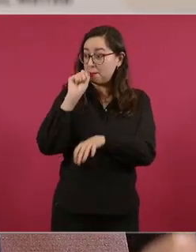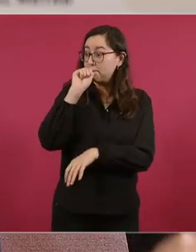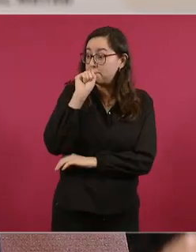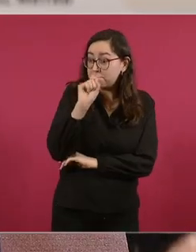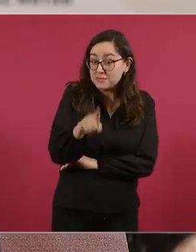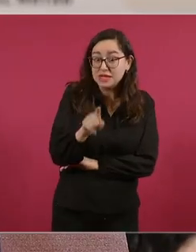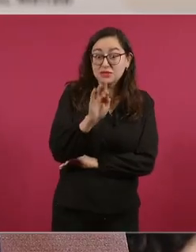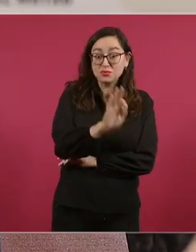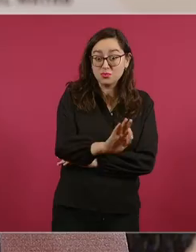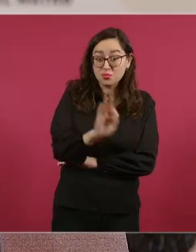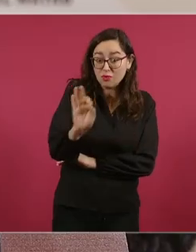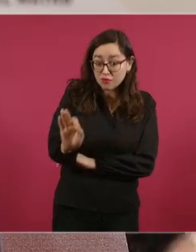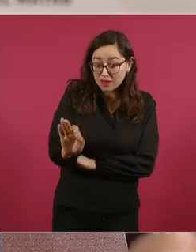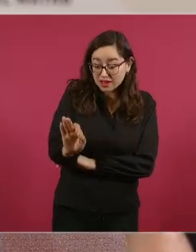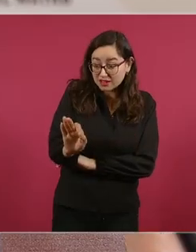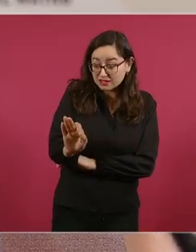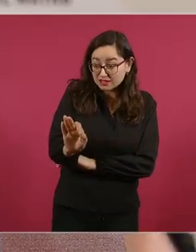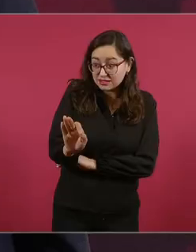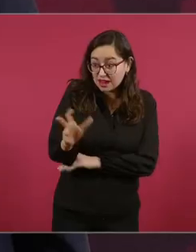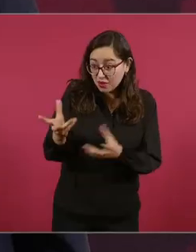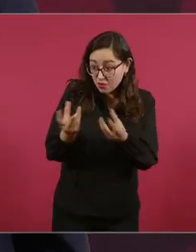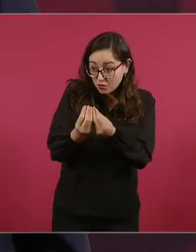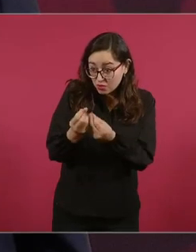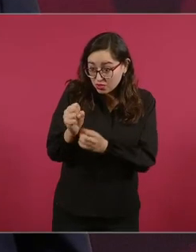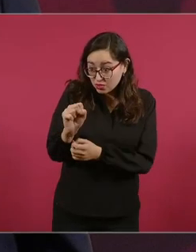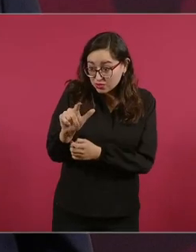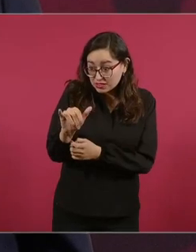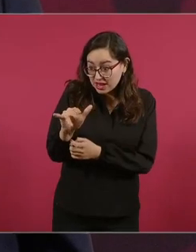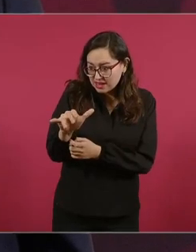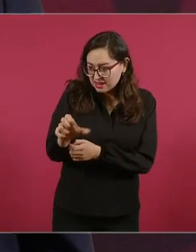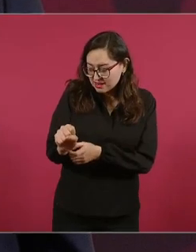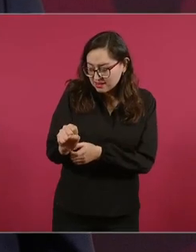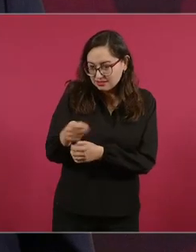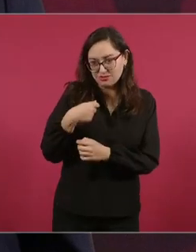al CISEN con Salinas.